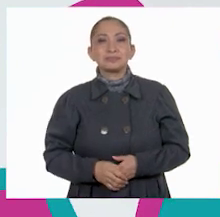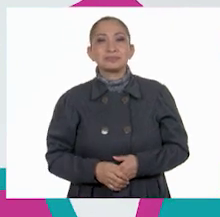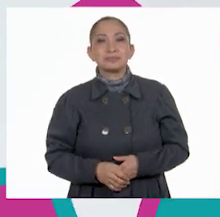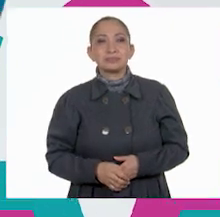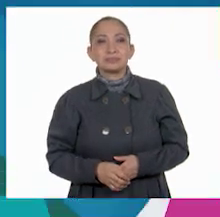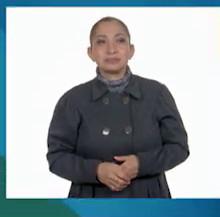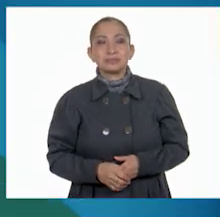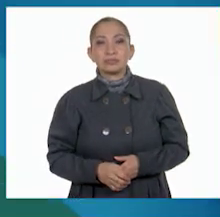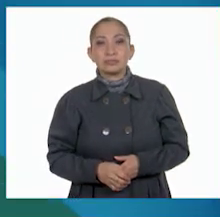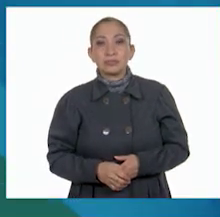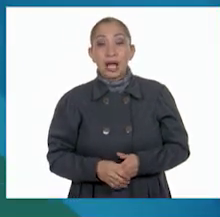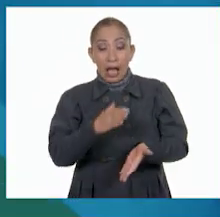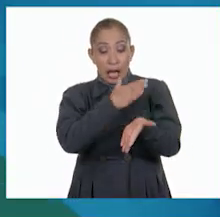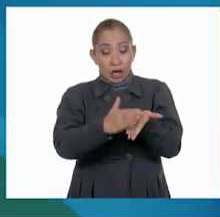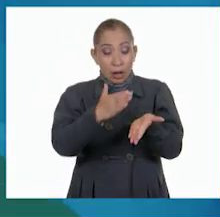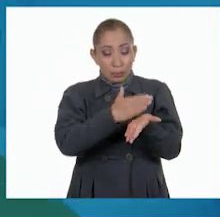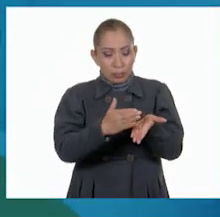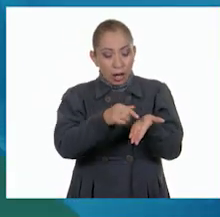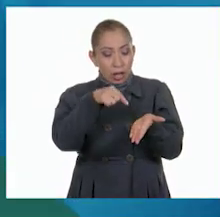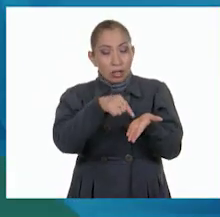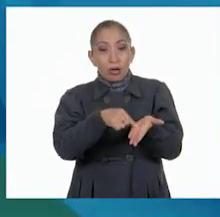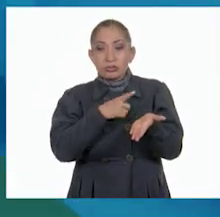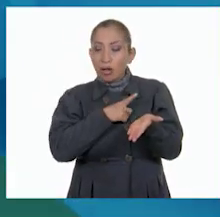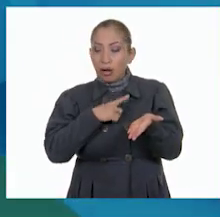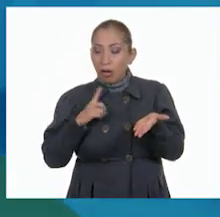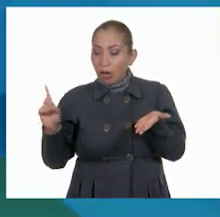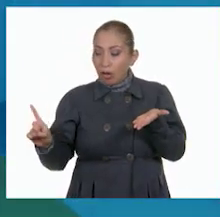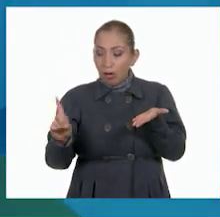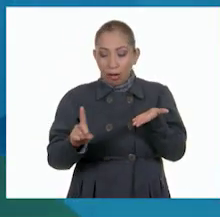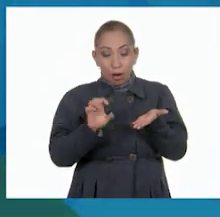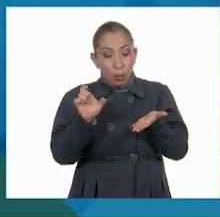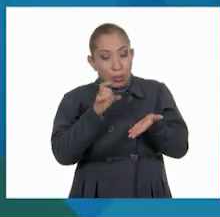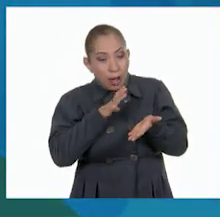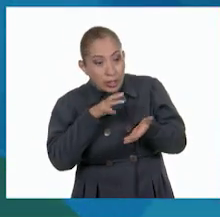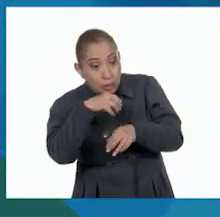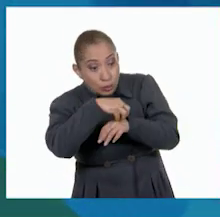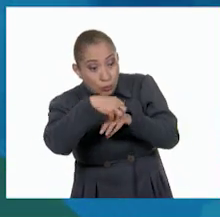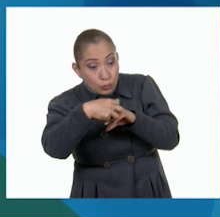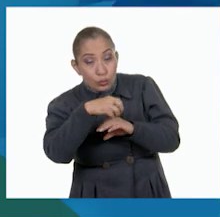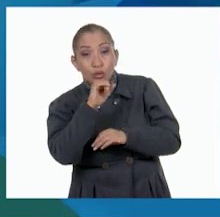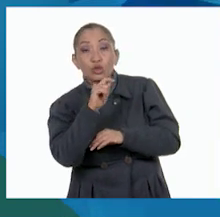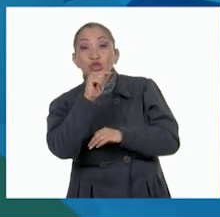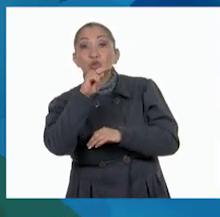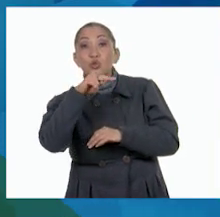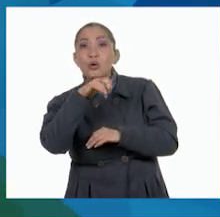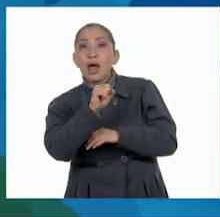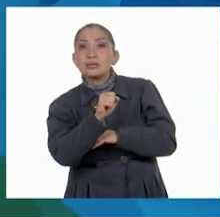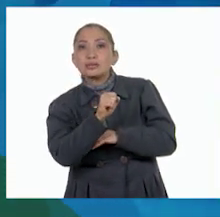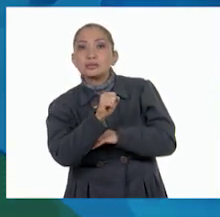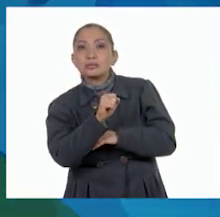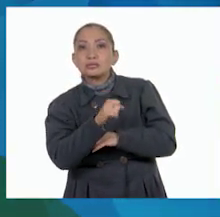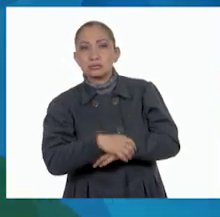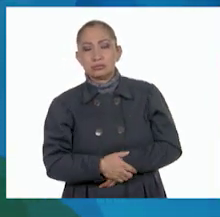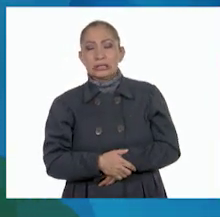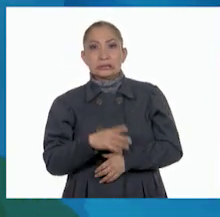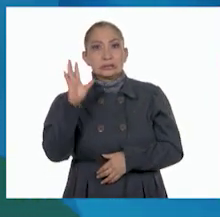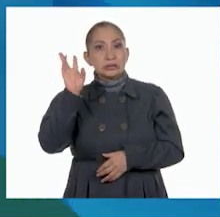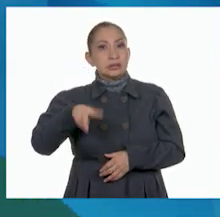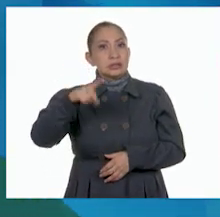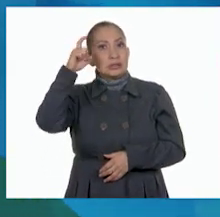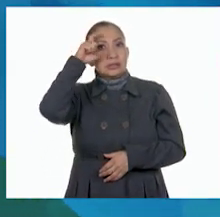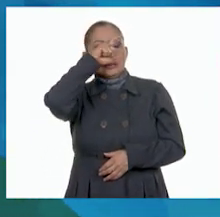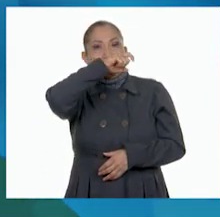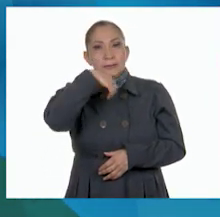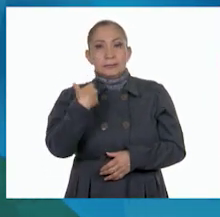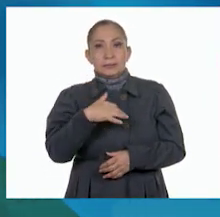Dice, al nopal solo se le acercan cuando tiene tunas. ¡Ay! Oh. Este está más difícil,